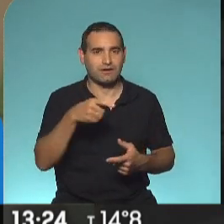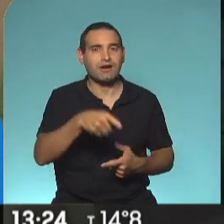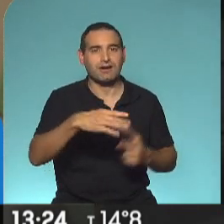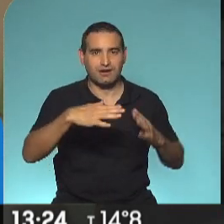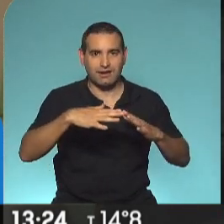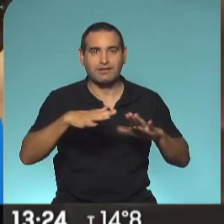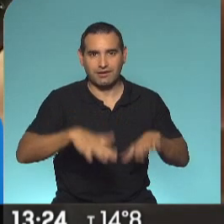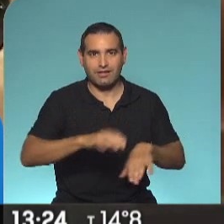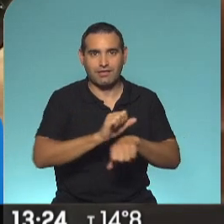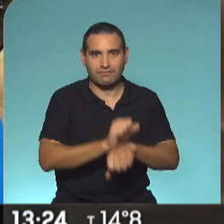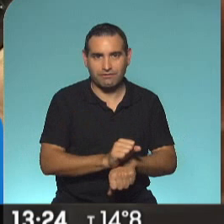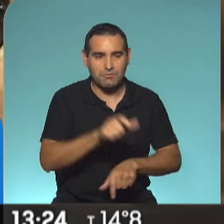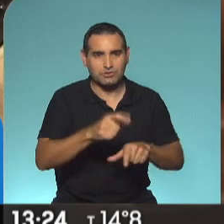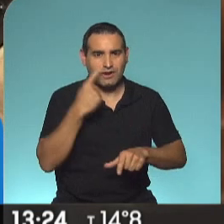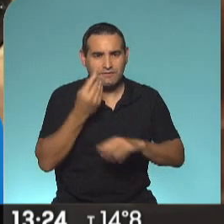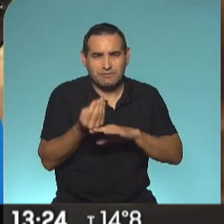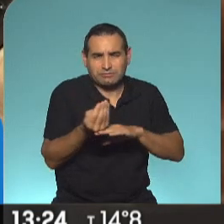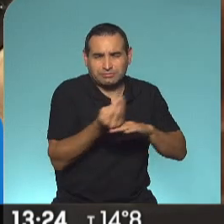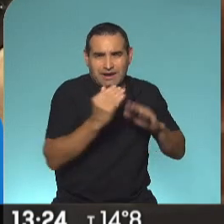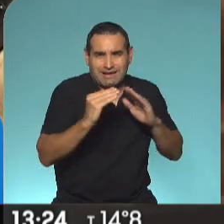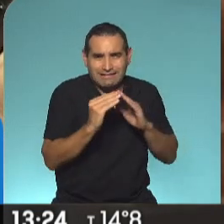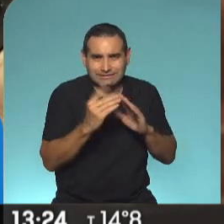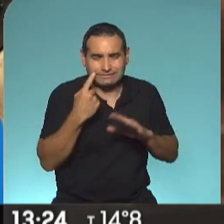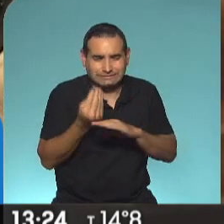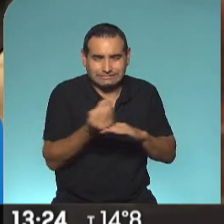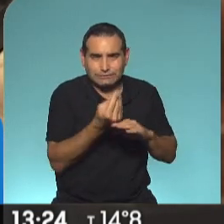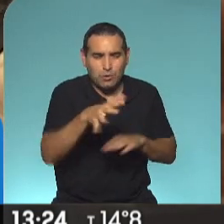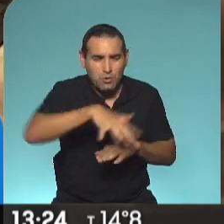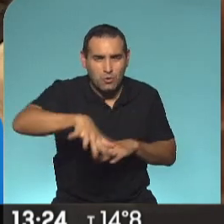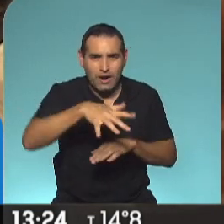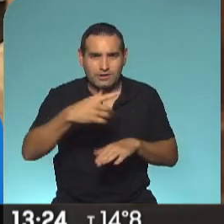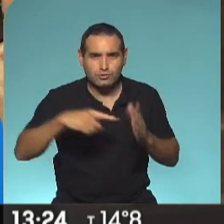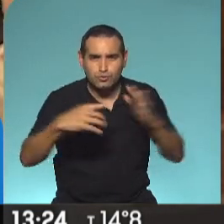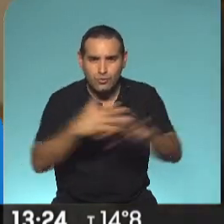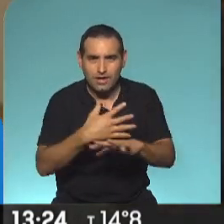hacinamiento y de las consecuencias del hacinamiento.